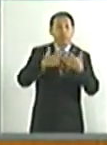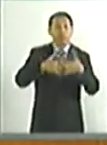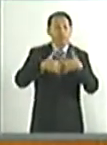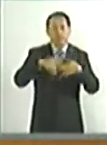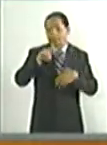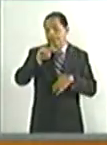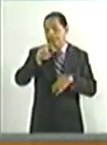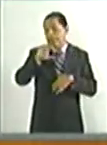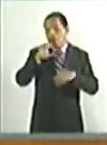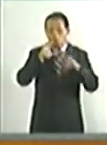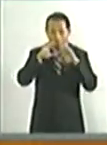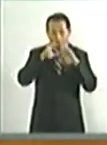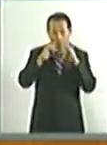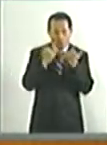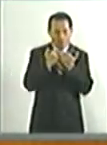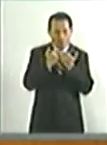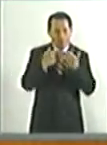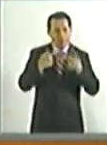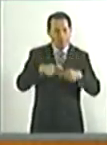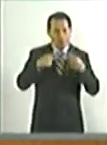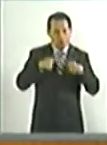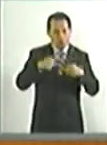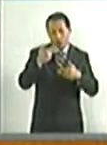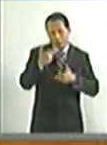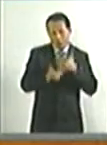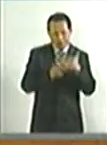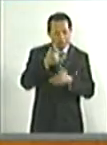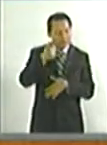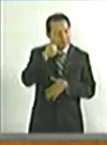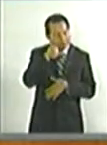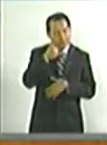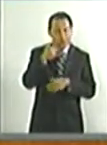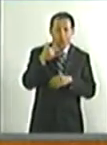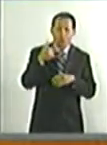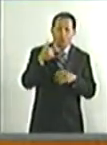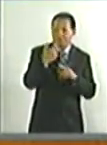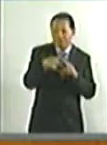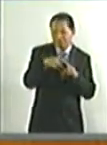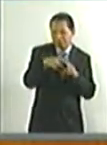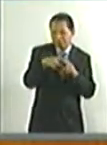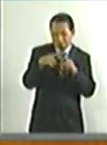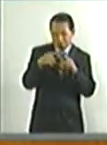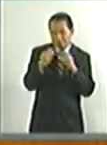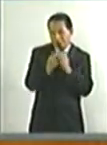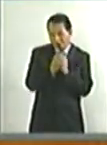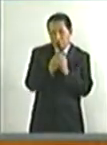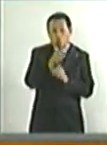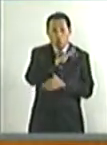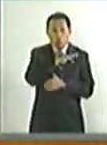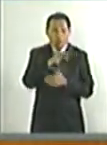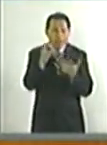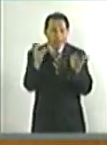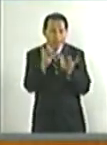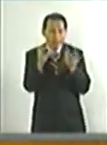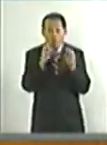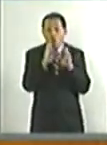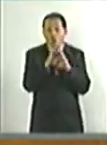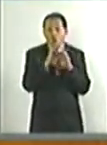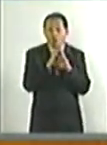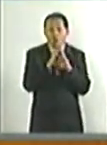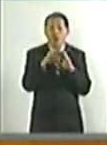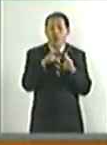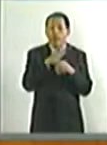telecomunicaciones y la población usuaria de servicios de telefonía en coordinación actúen para el combate de